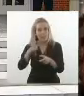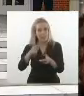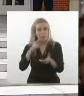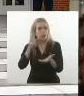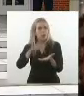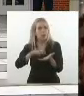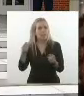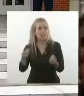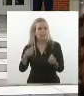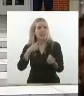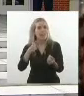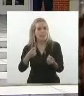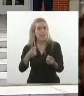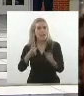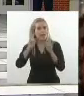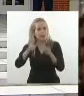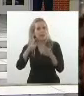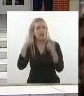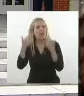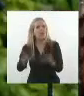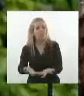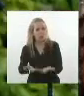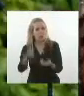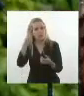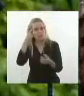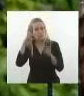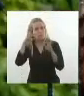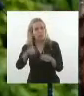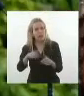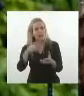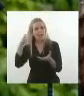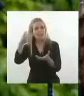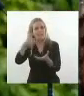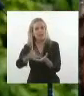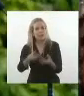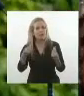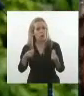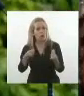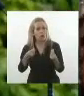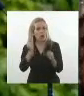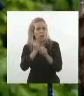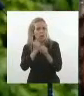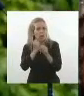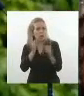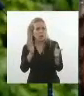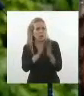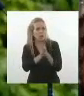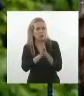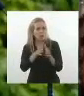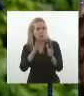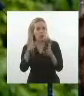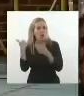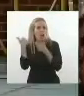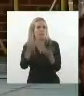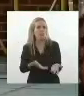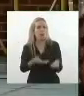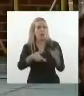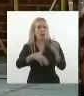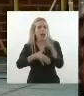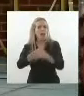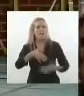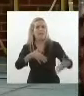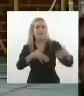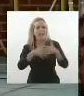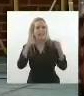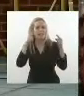las distintas elecciones regionales los movimientos de derecha y de ultra derecha como box este lo hemos visto la semana pasada con